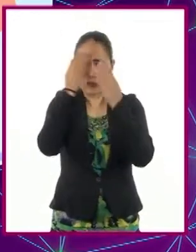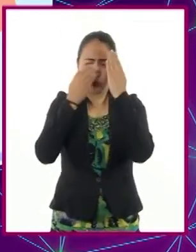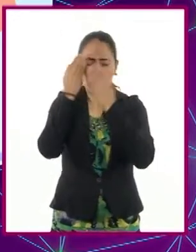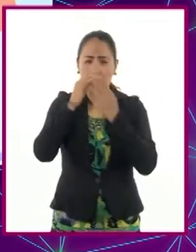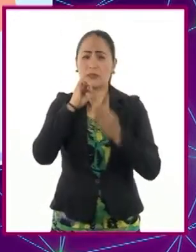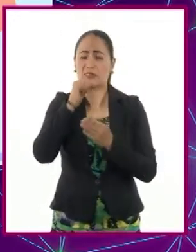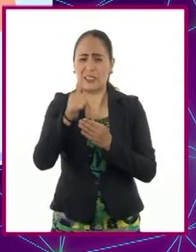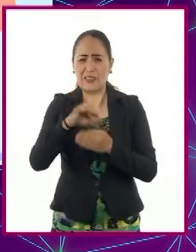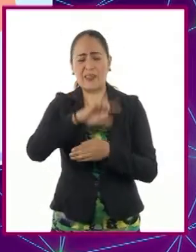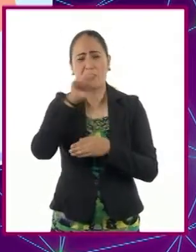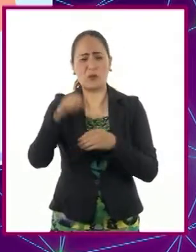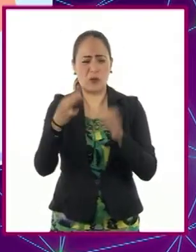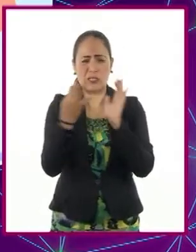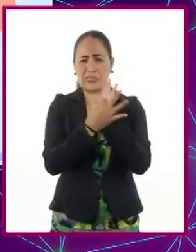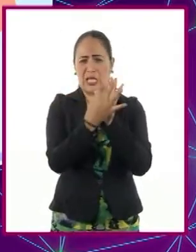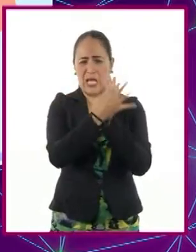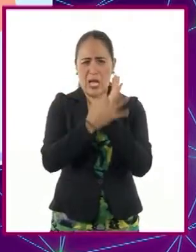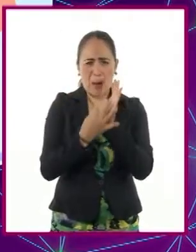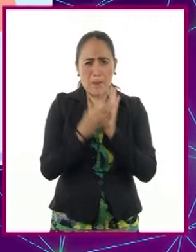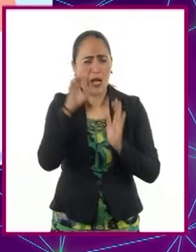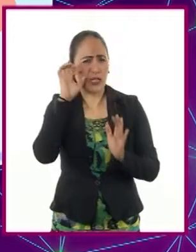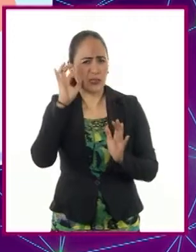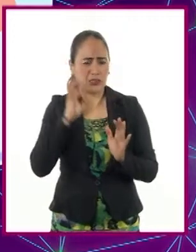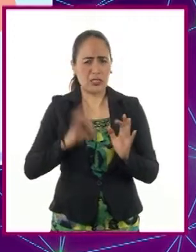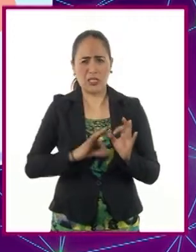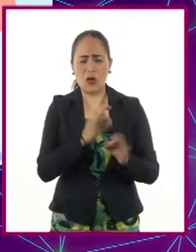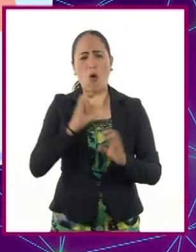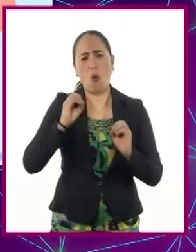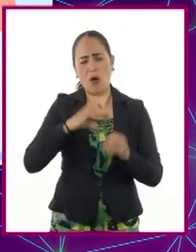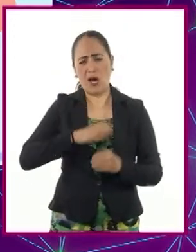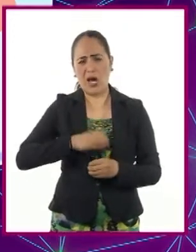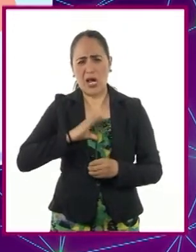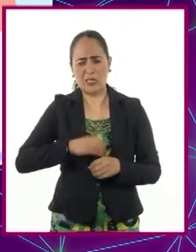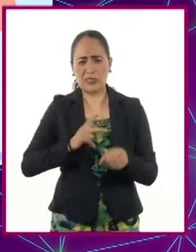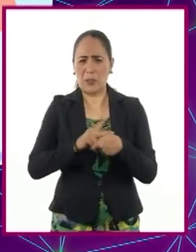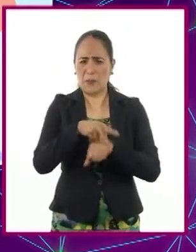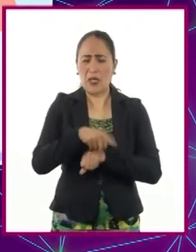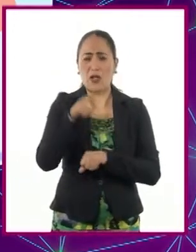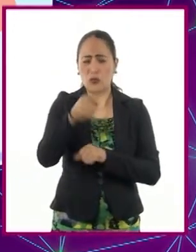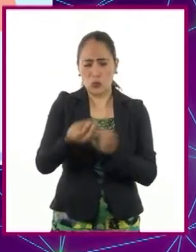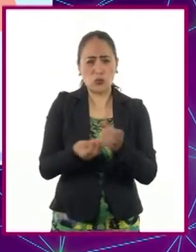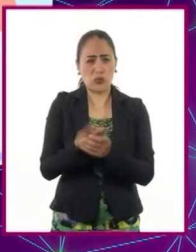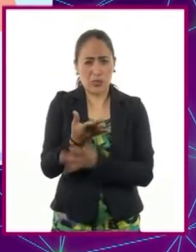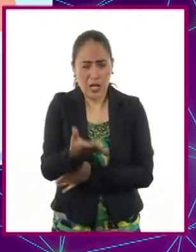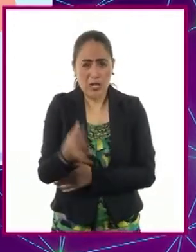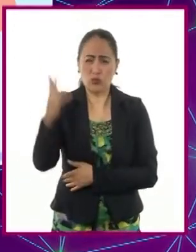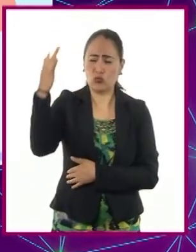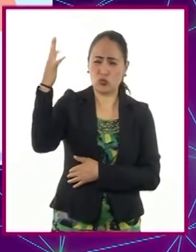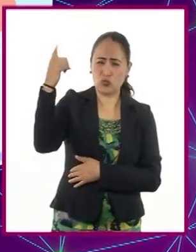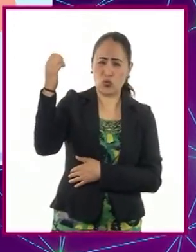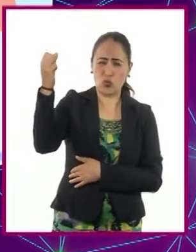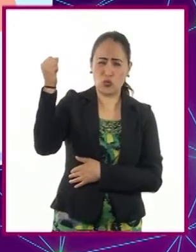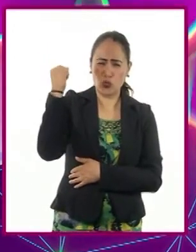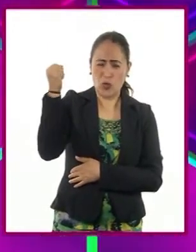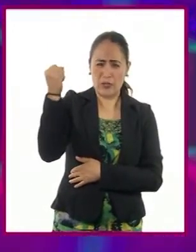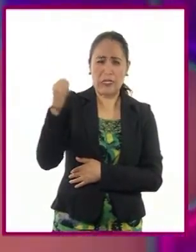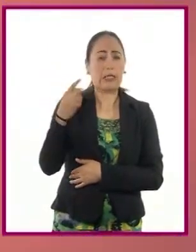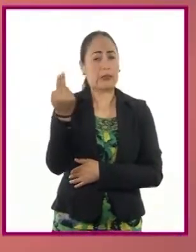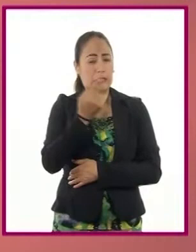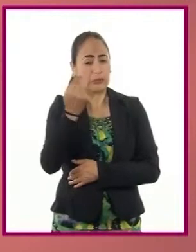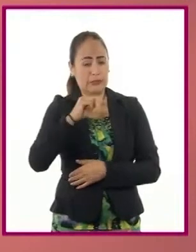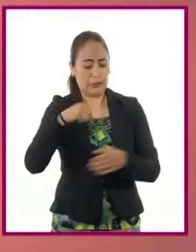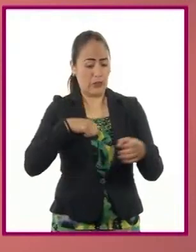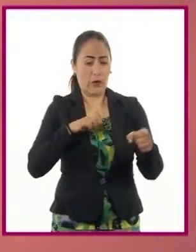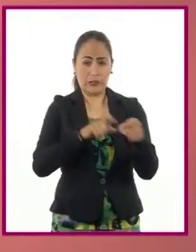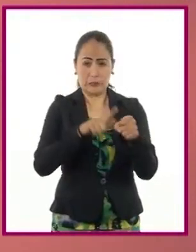solares, manchas y cáncer de piel. Utiliza siempre protector solar cada que vayas a estar mucho tiempo bajo los rayos del sol.